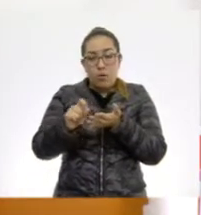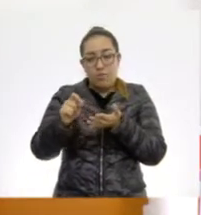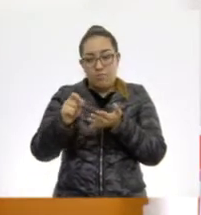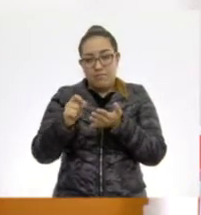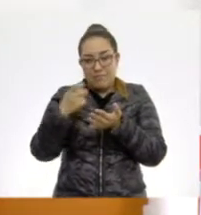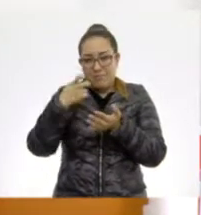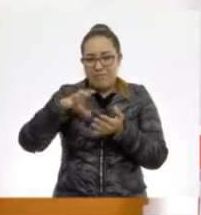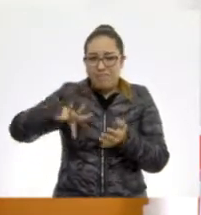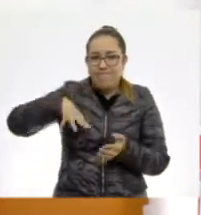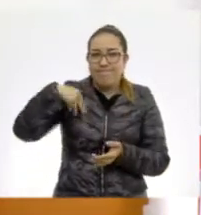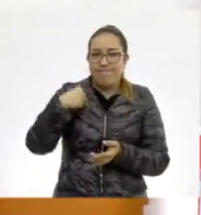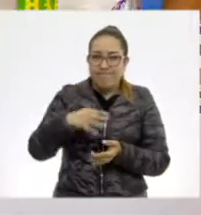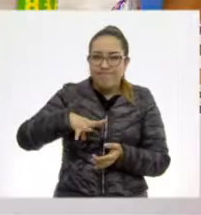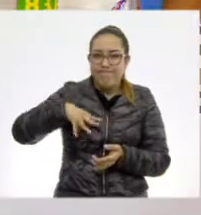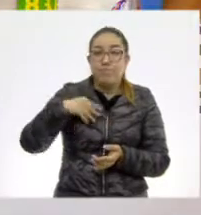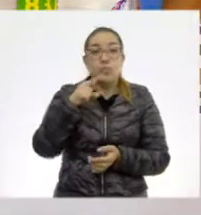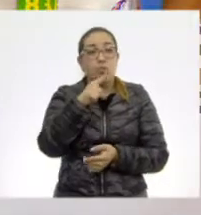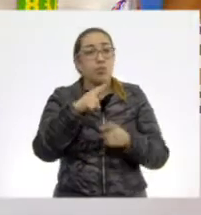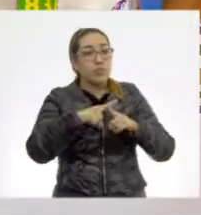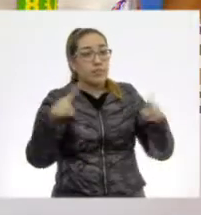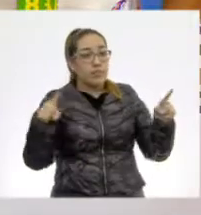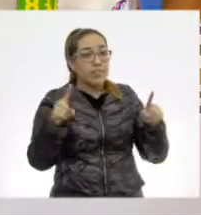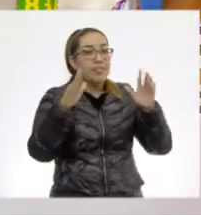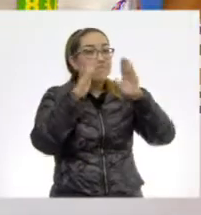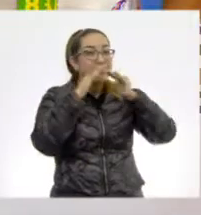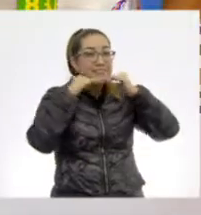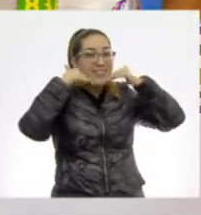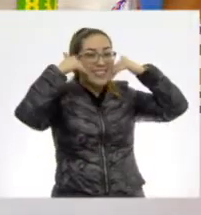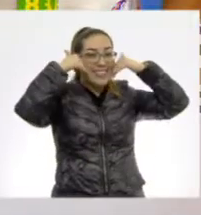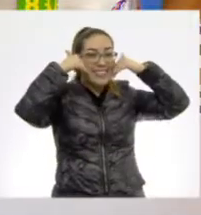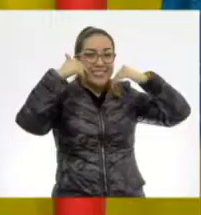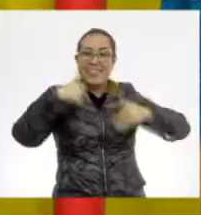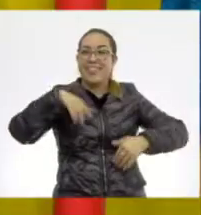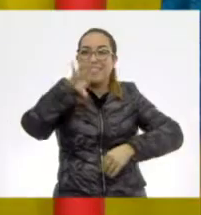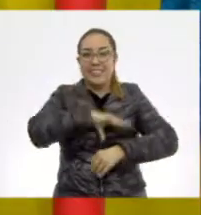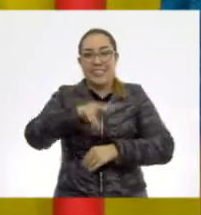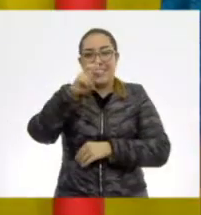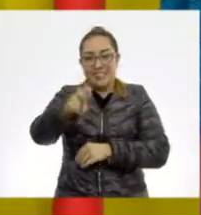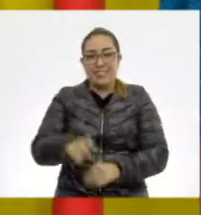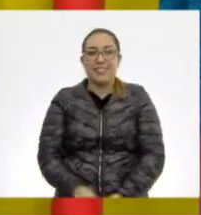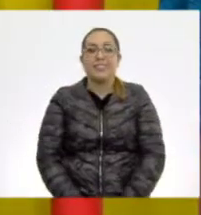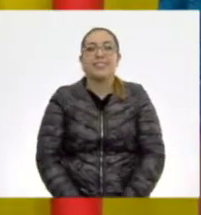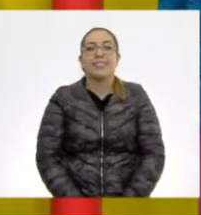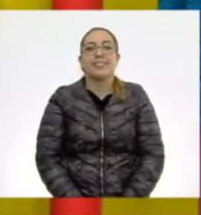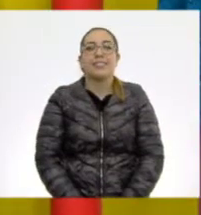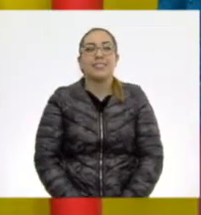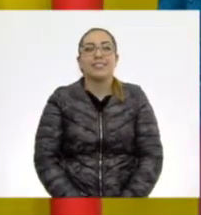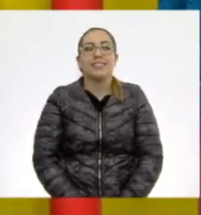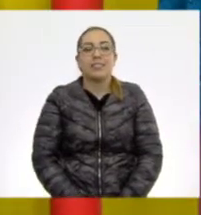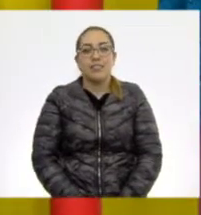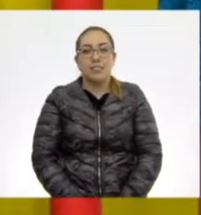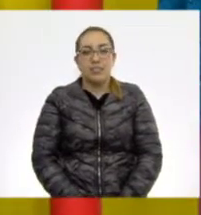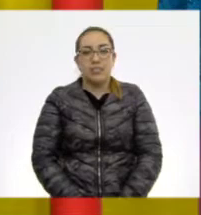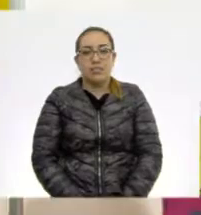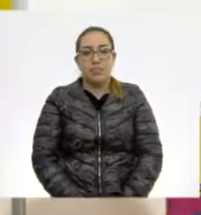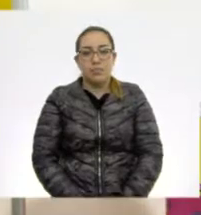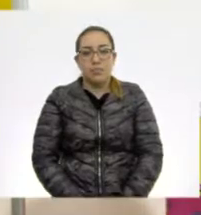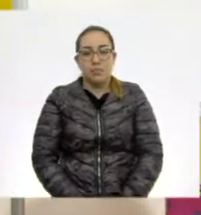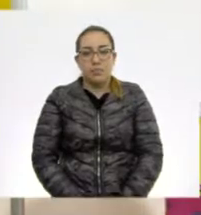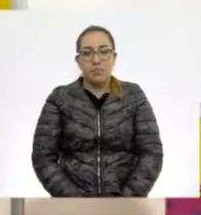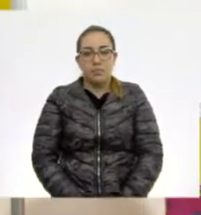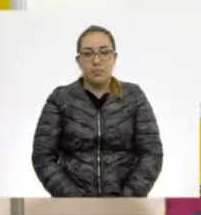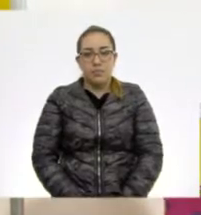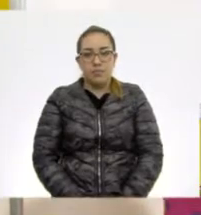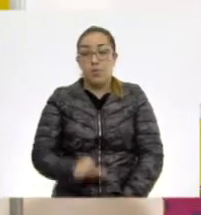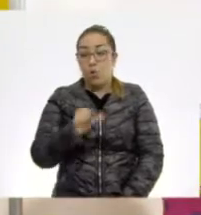sonreír. Ah, ya no me equivoco. Voy a poner sonreír porque me gusta mucho. Sonreír, muy bien. Sonreír. Entonces yo voy a hablar a otra que